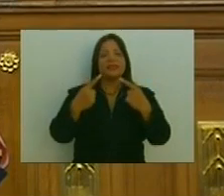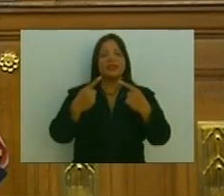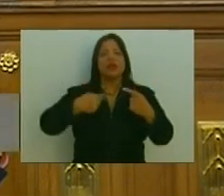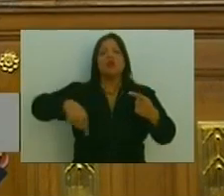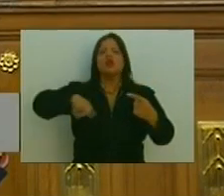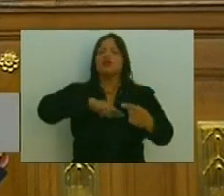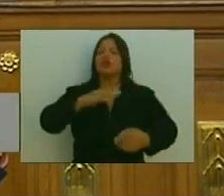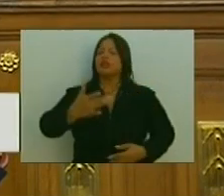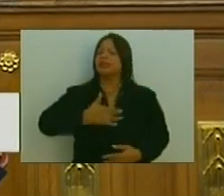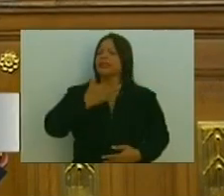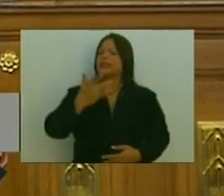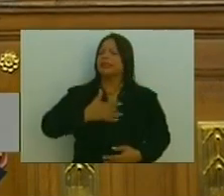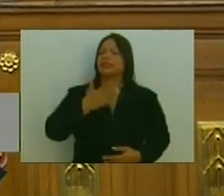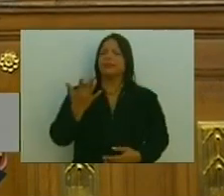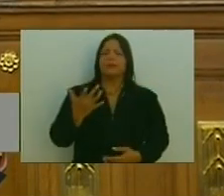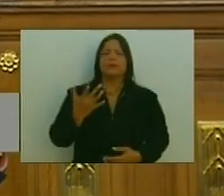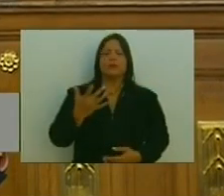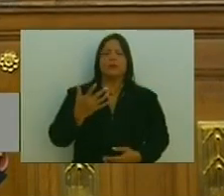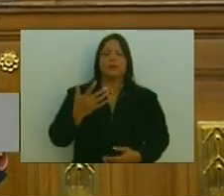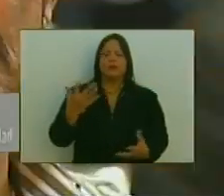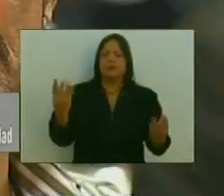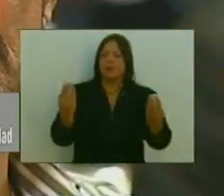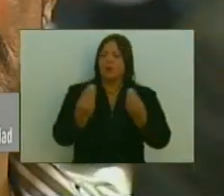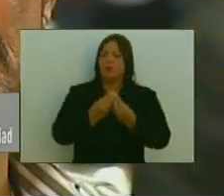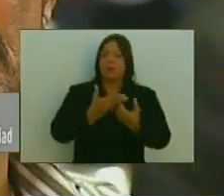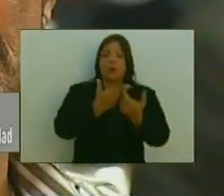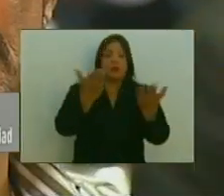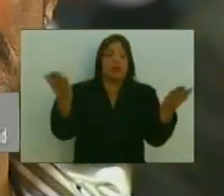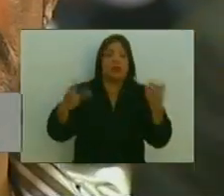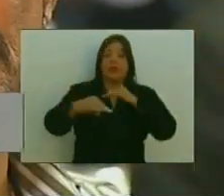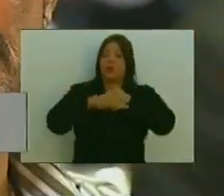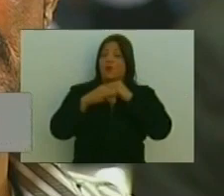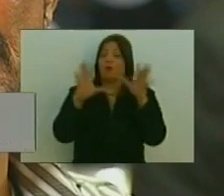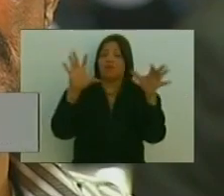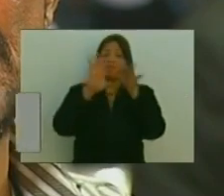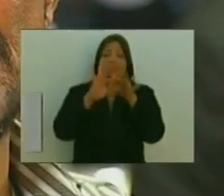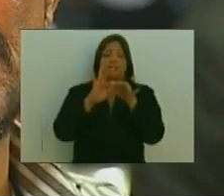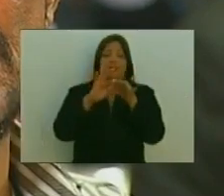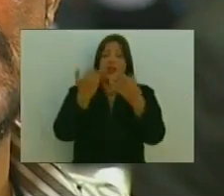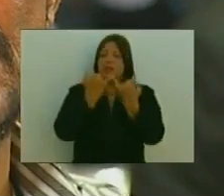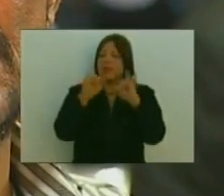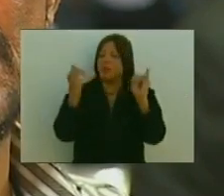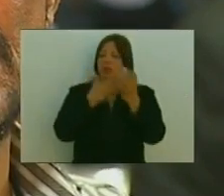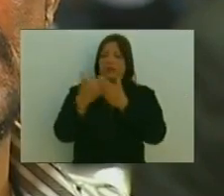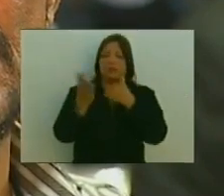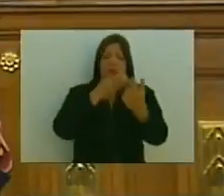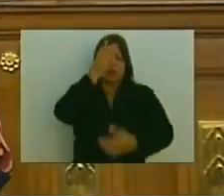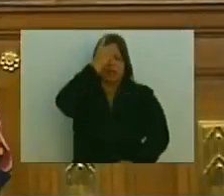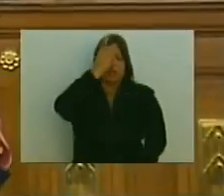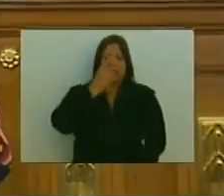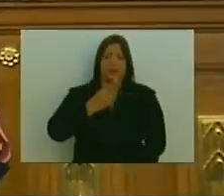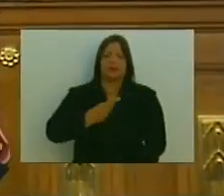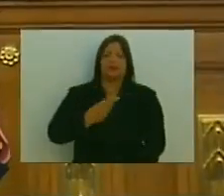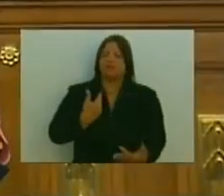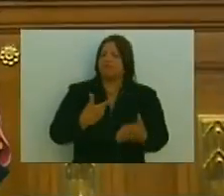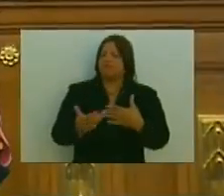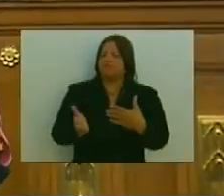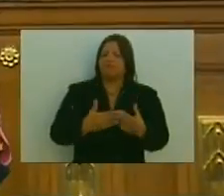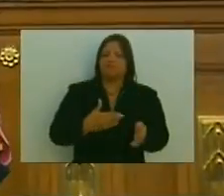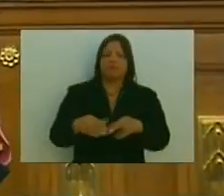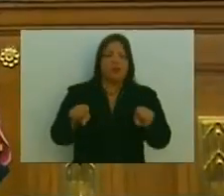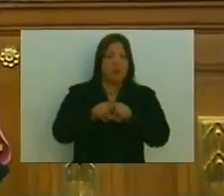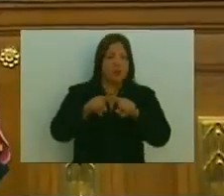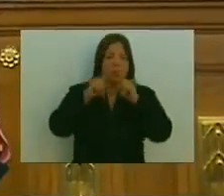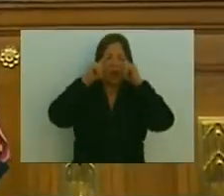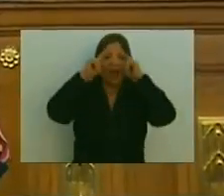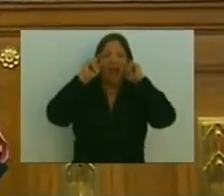nos sentimos que somos uno más de todos ustedes que están ahí, independientemente de nuestra discapacidad, porque como lo dijo